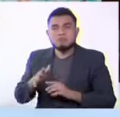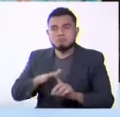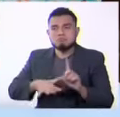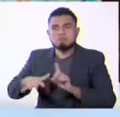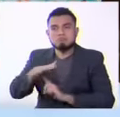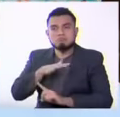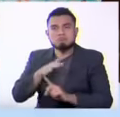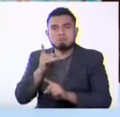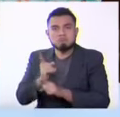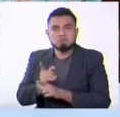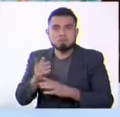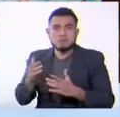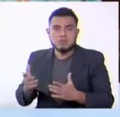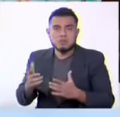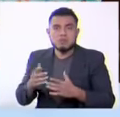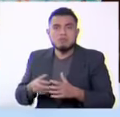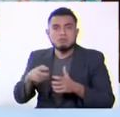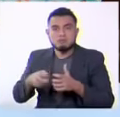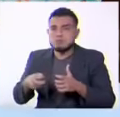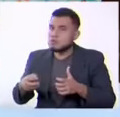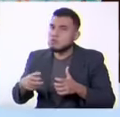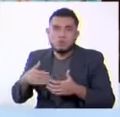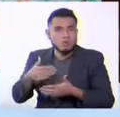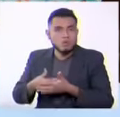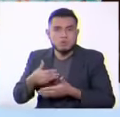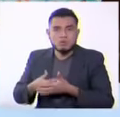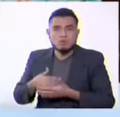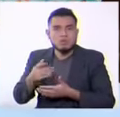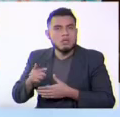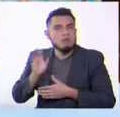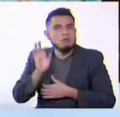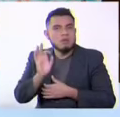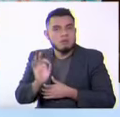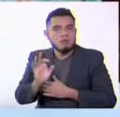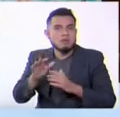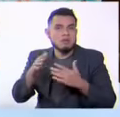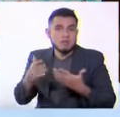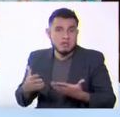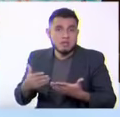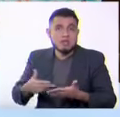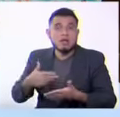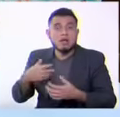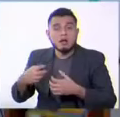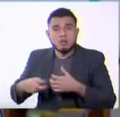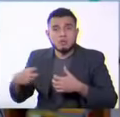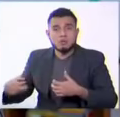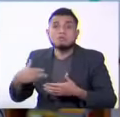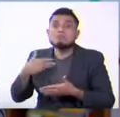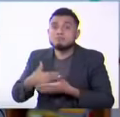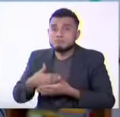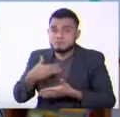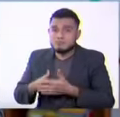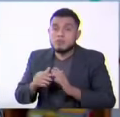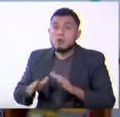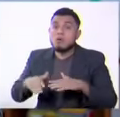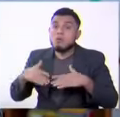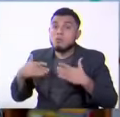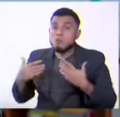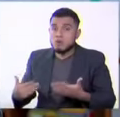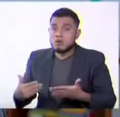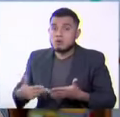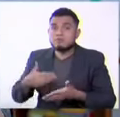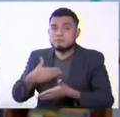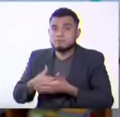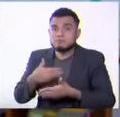favorables, la reproducción asexual es más ventajosa que la reproducción sexual, porque la reproducción